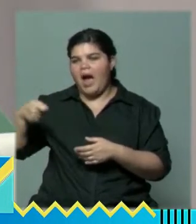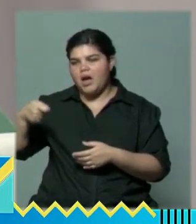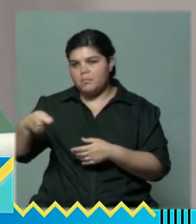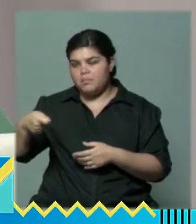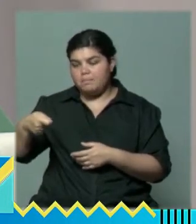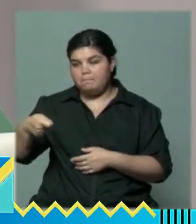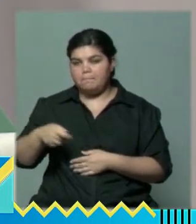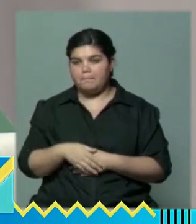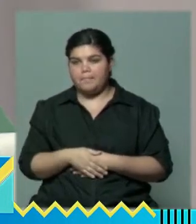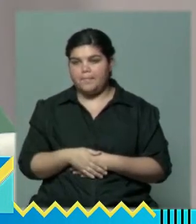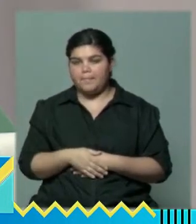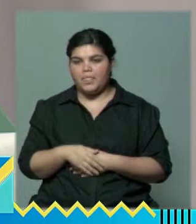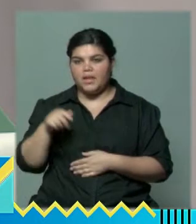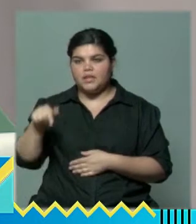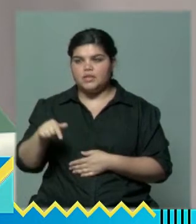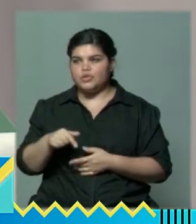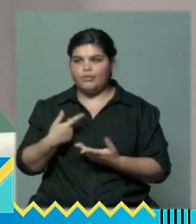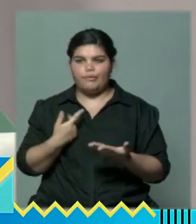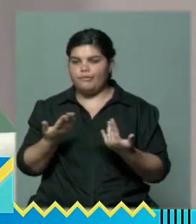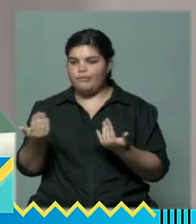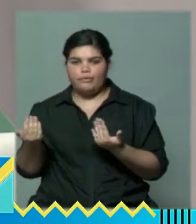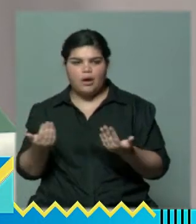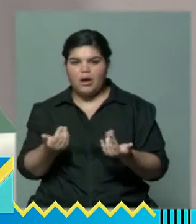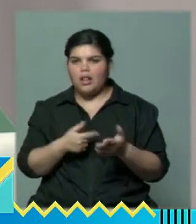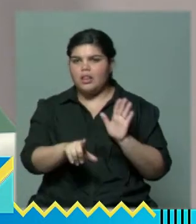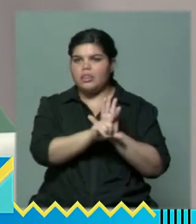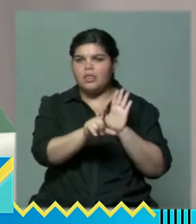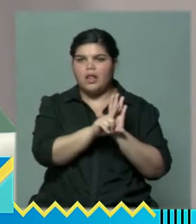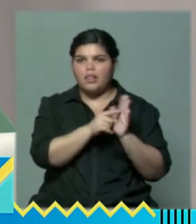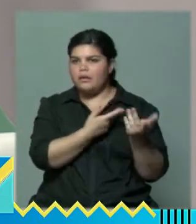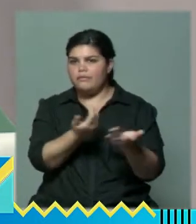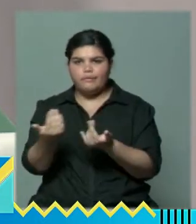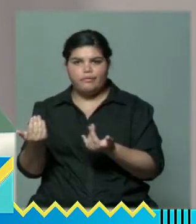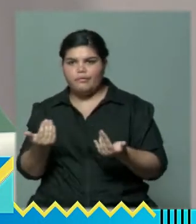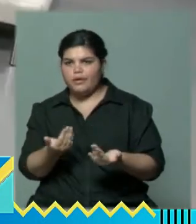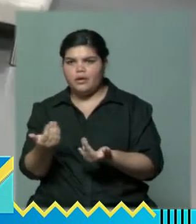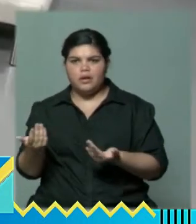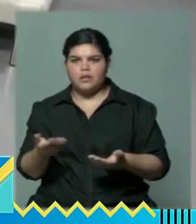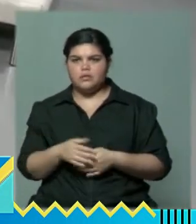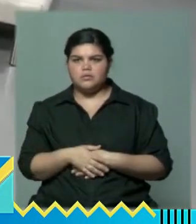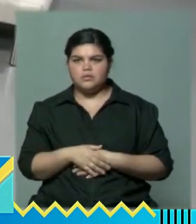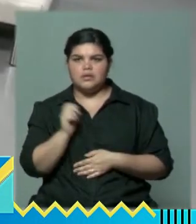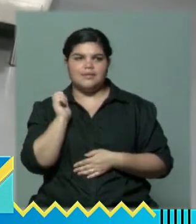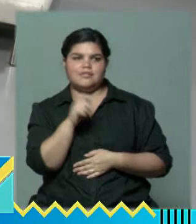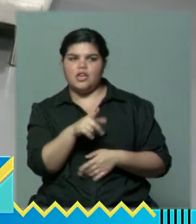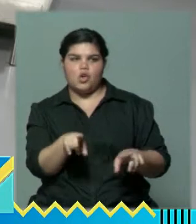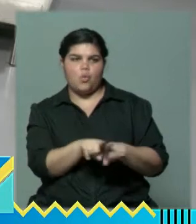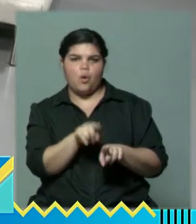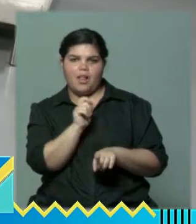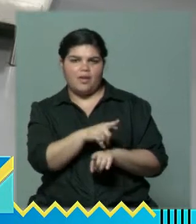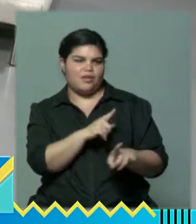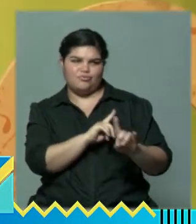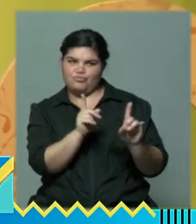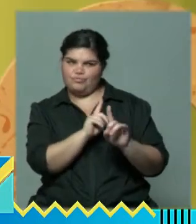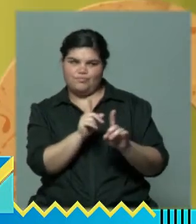queda como ese vacío, ¿no? De decir, bueno, ¿es por portación del elemento o es por portación de rostro? No es un vacío, no es como dice Priore. Lo